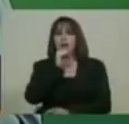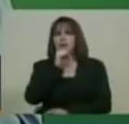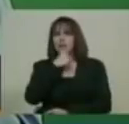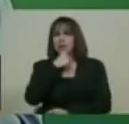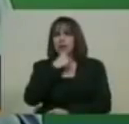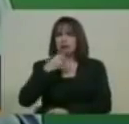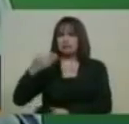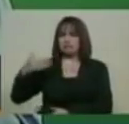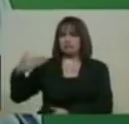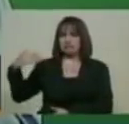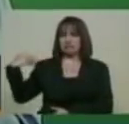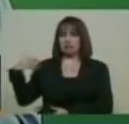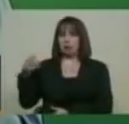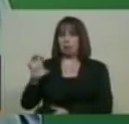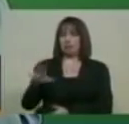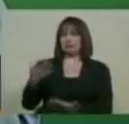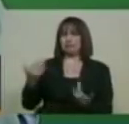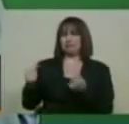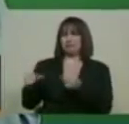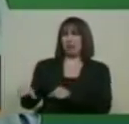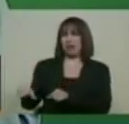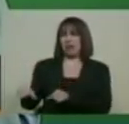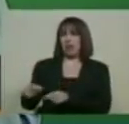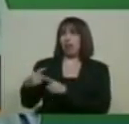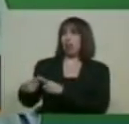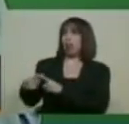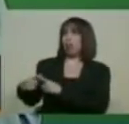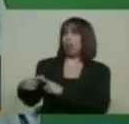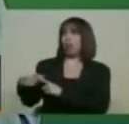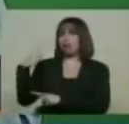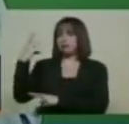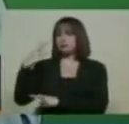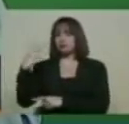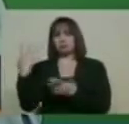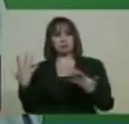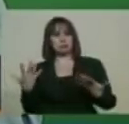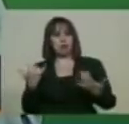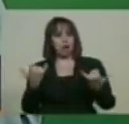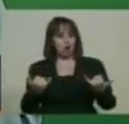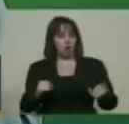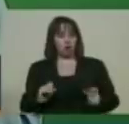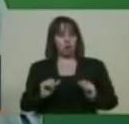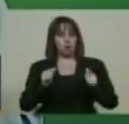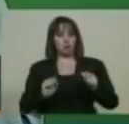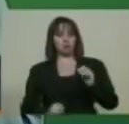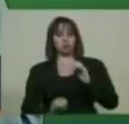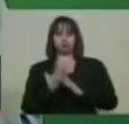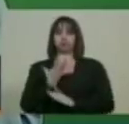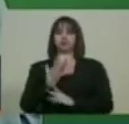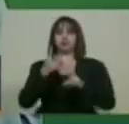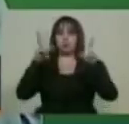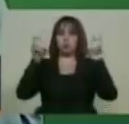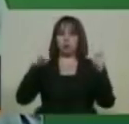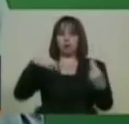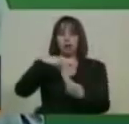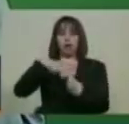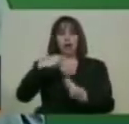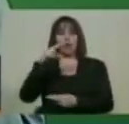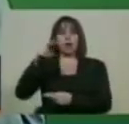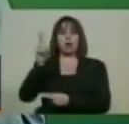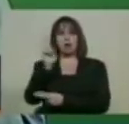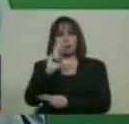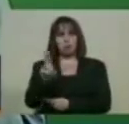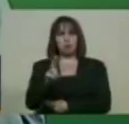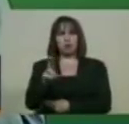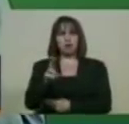republiqueta neocolonial dependiente a una verdadera república independiente, soberana, que asumía el nombre de